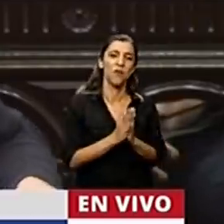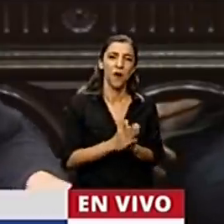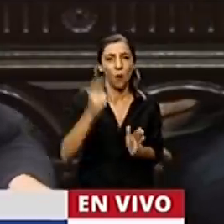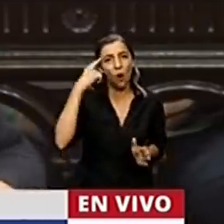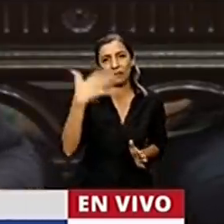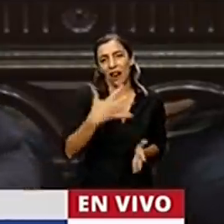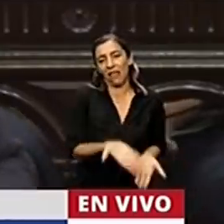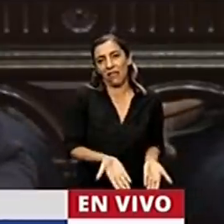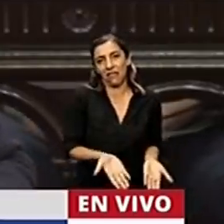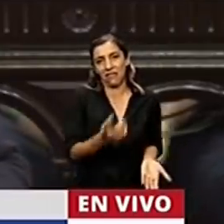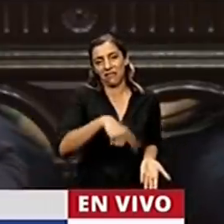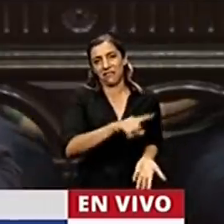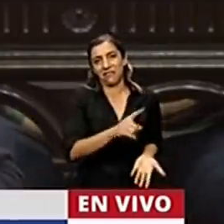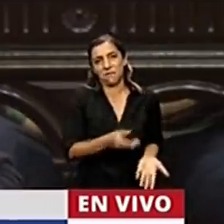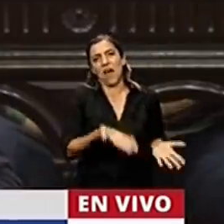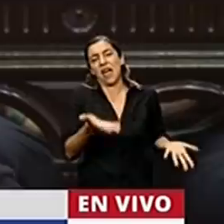Después,